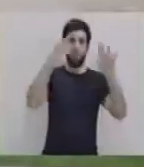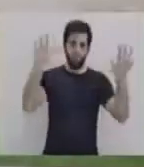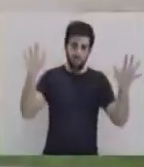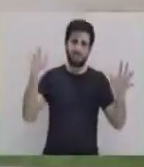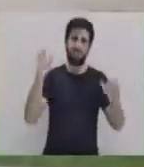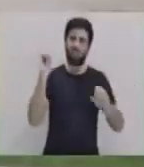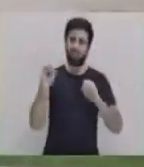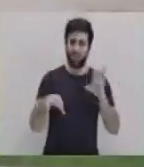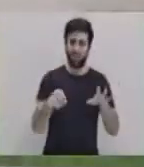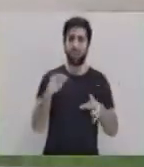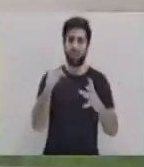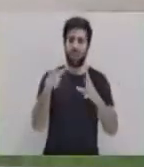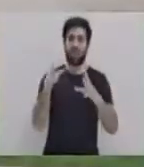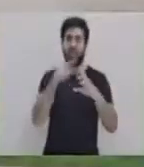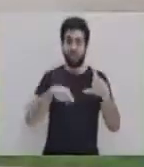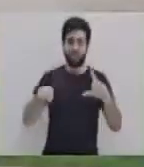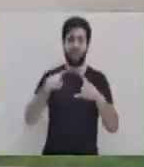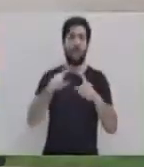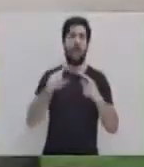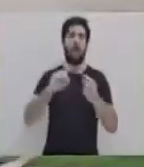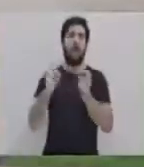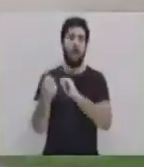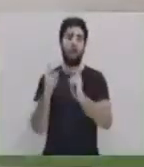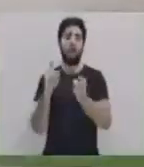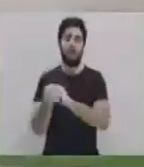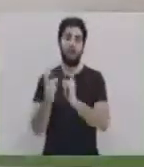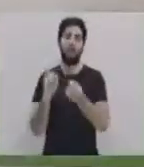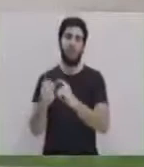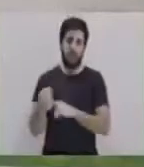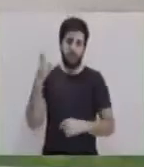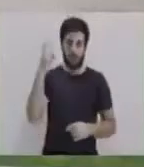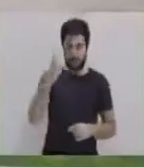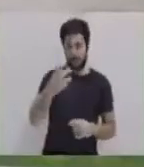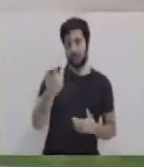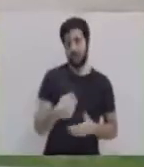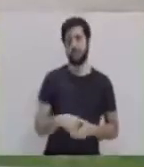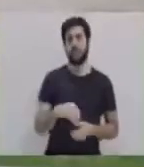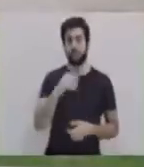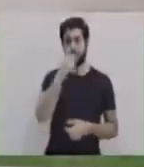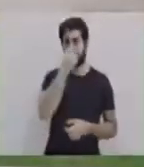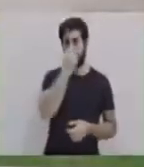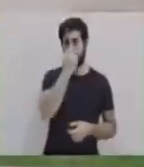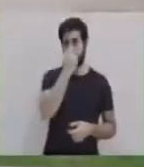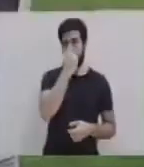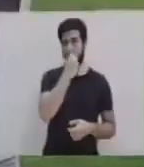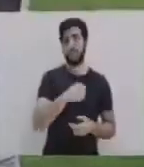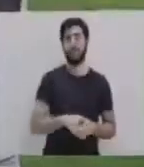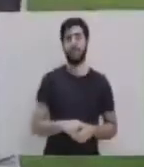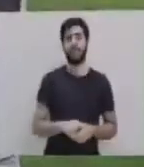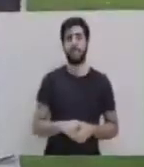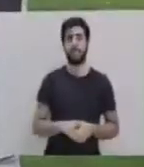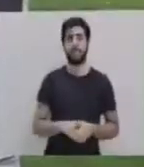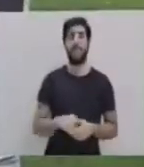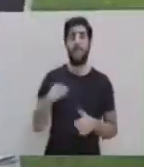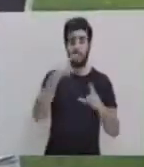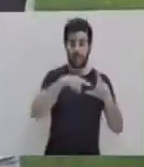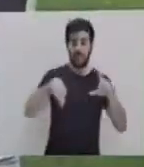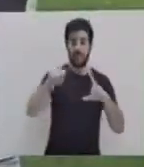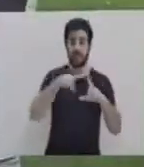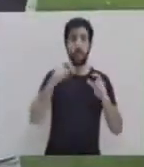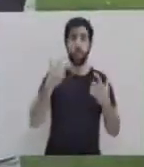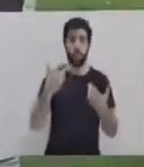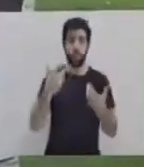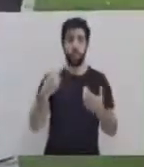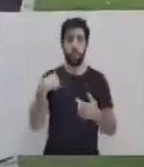todo el equilibrio ecológico, es que se van produciendo estos fenómenos naturales. Y estos fenómenos naturales